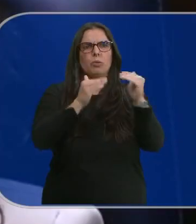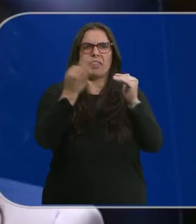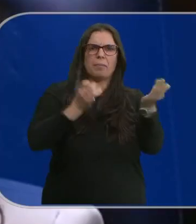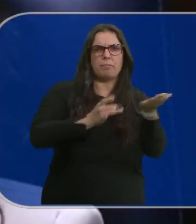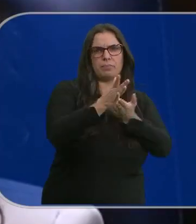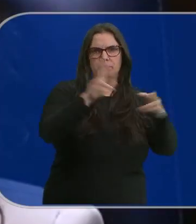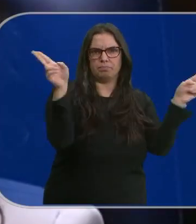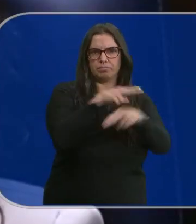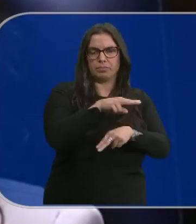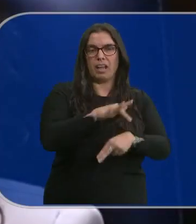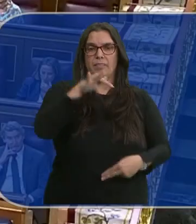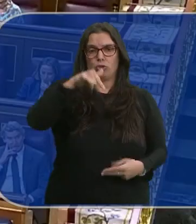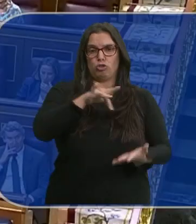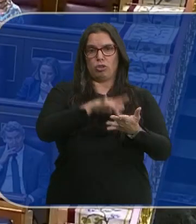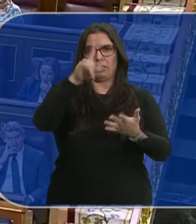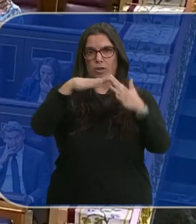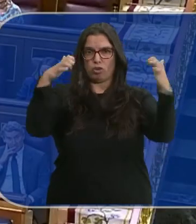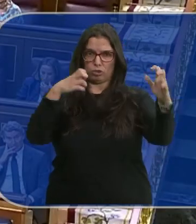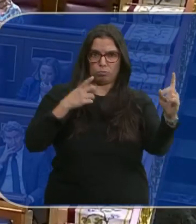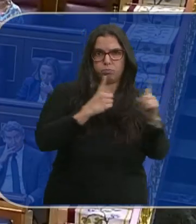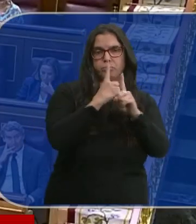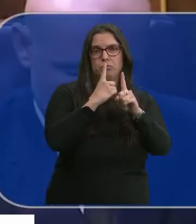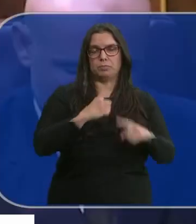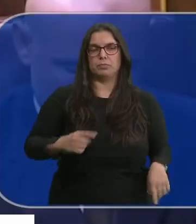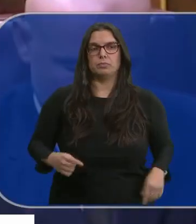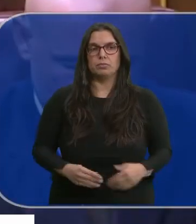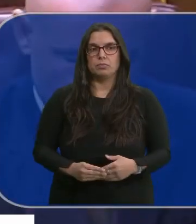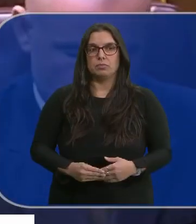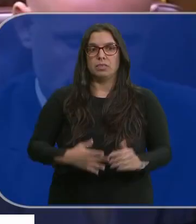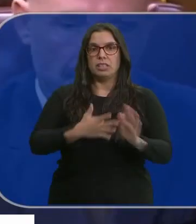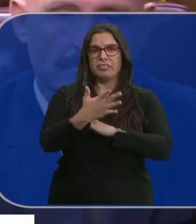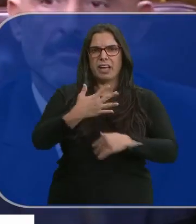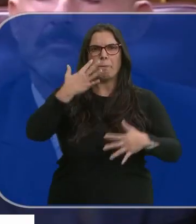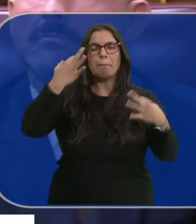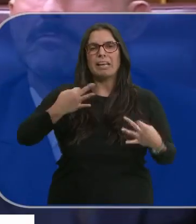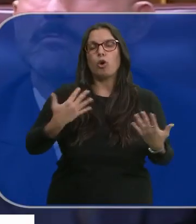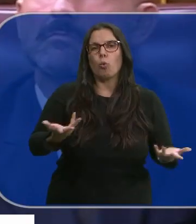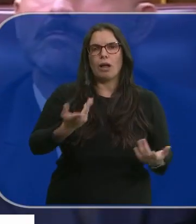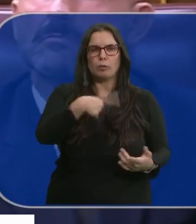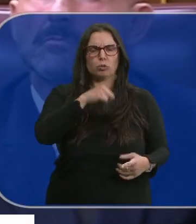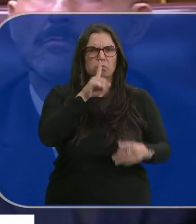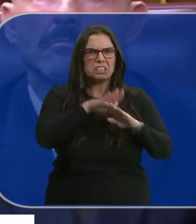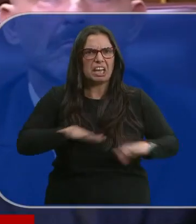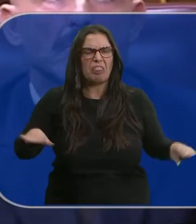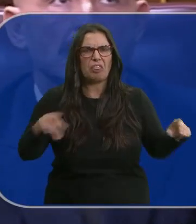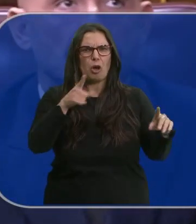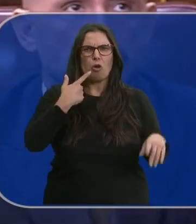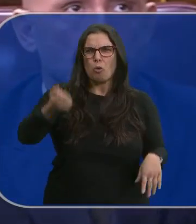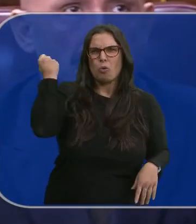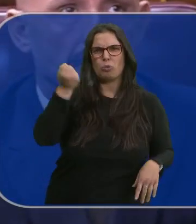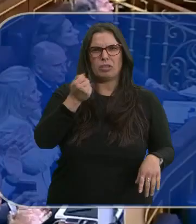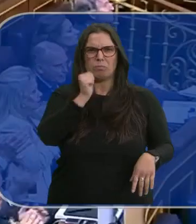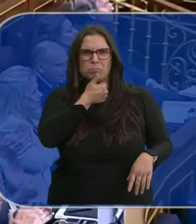Igualdad, que además afronta hoy la reprobación en el Congreso. Lo que alarma es el silencio, lo que alarma es